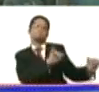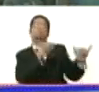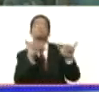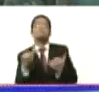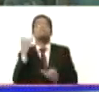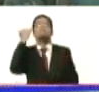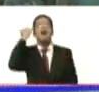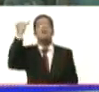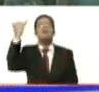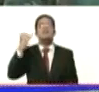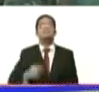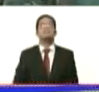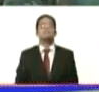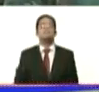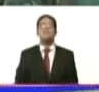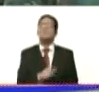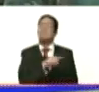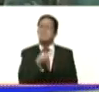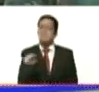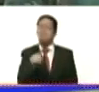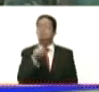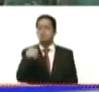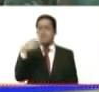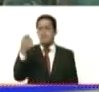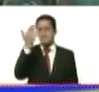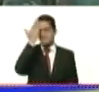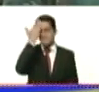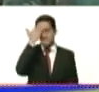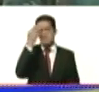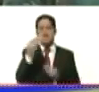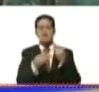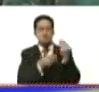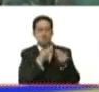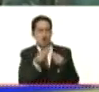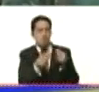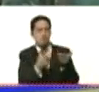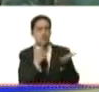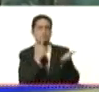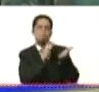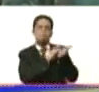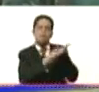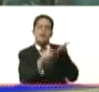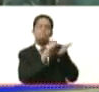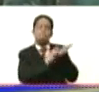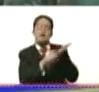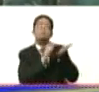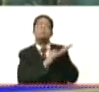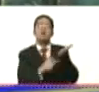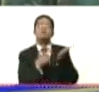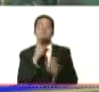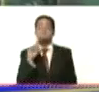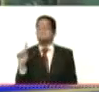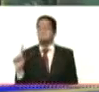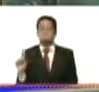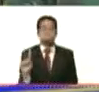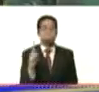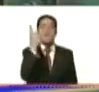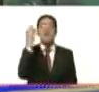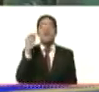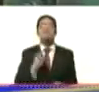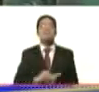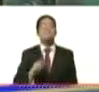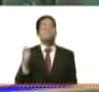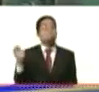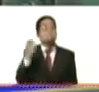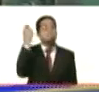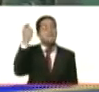Y después conocemos cómo nuestro pueblo escribió en consulta nacional por primera vez y de manera única